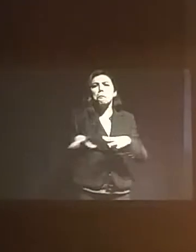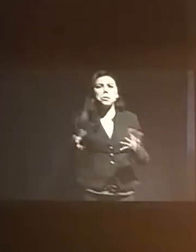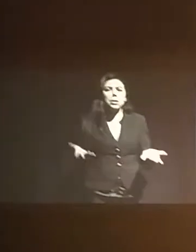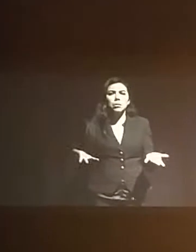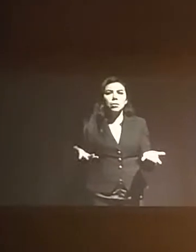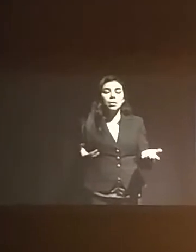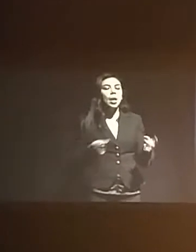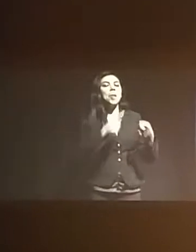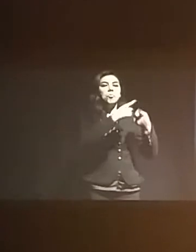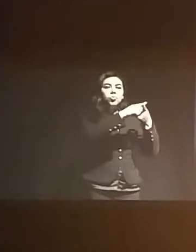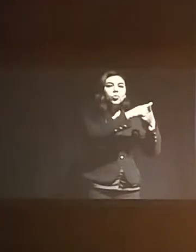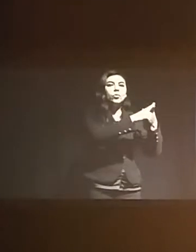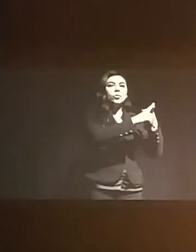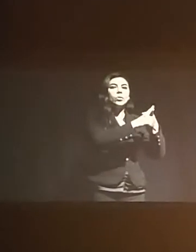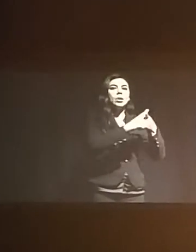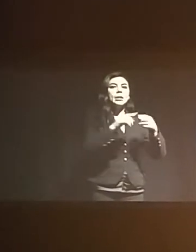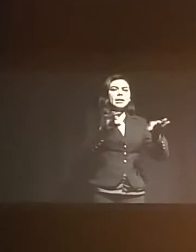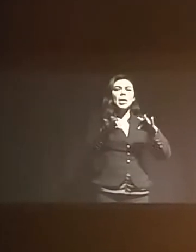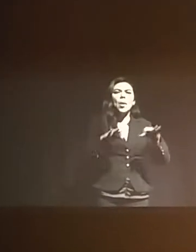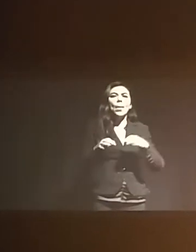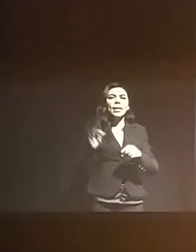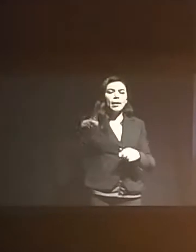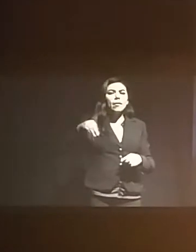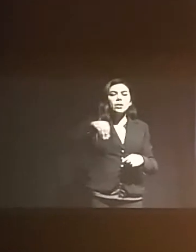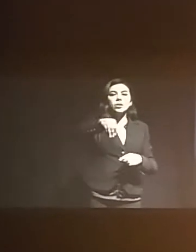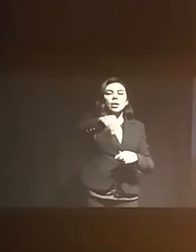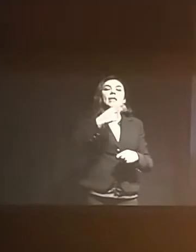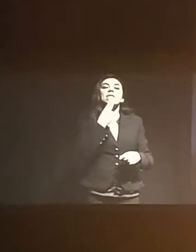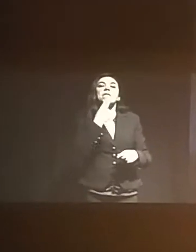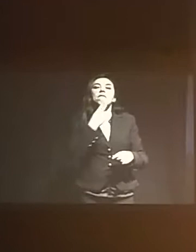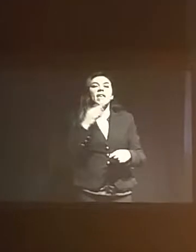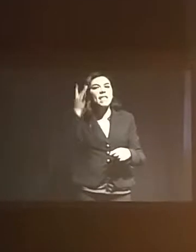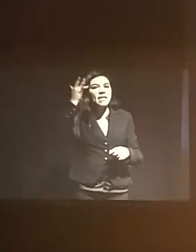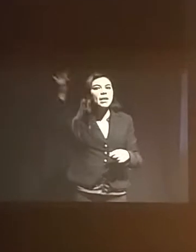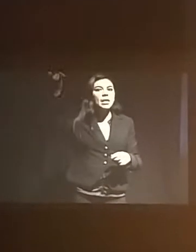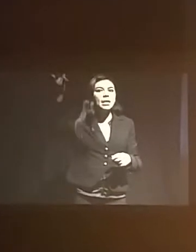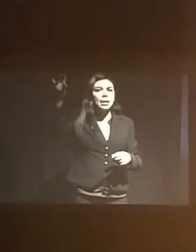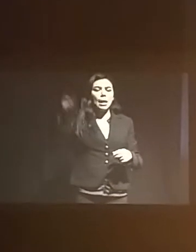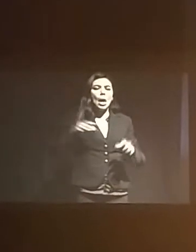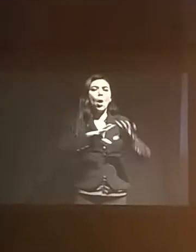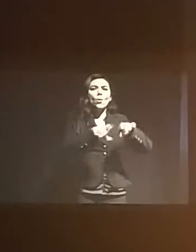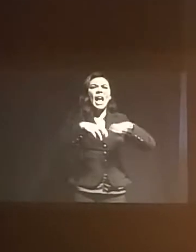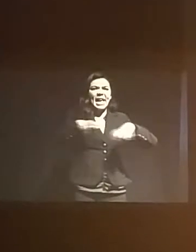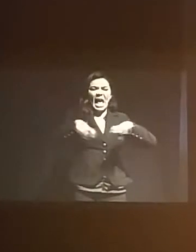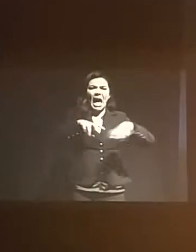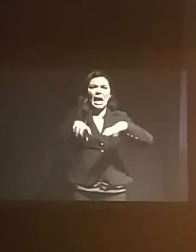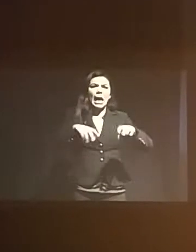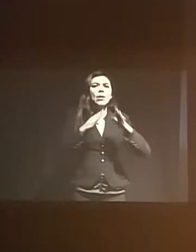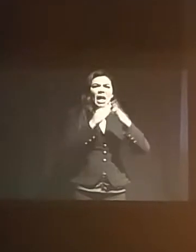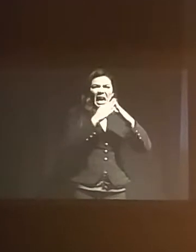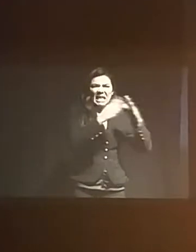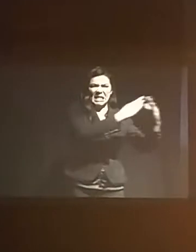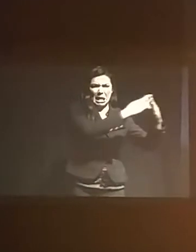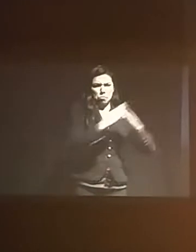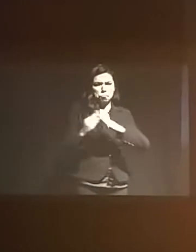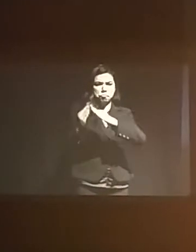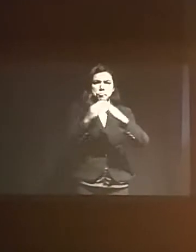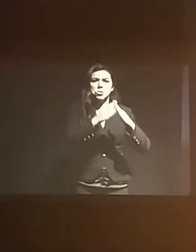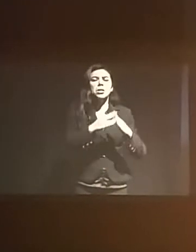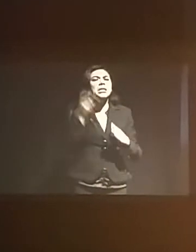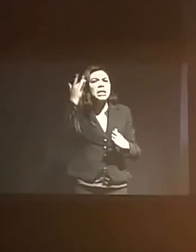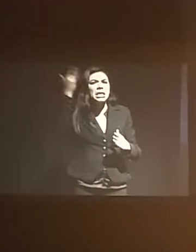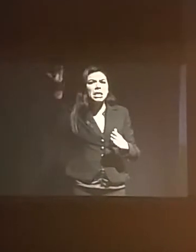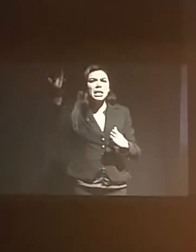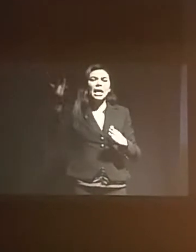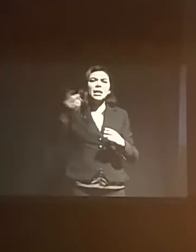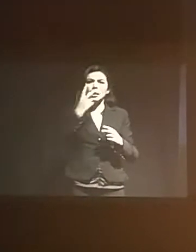en enumerados, sistemas de transporte inteligente, vivienda inteligente, granjas solares, tiene el